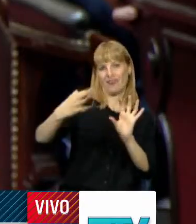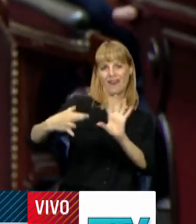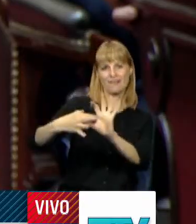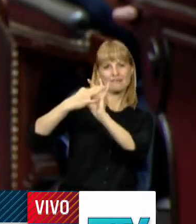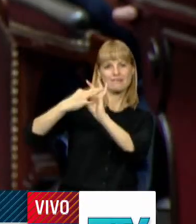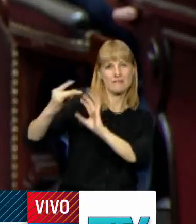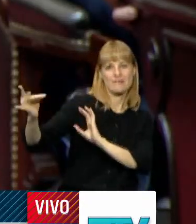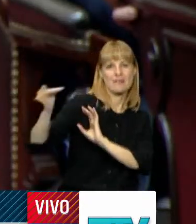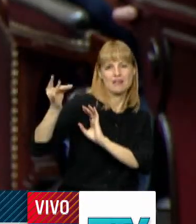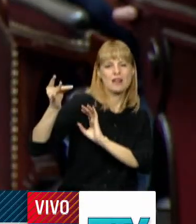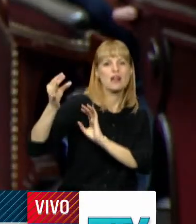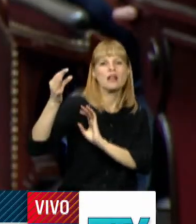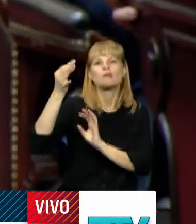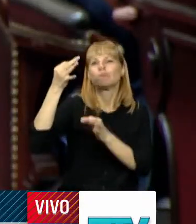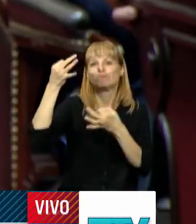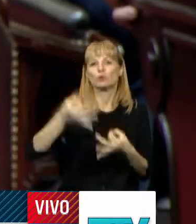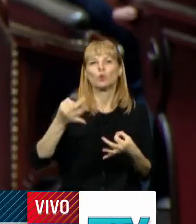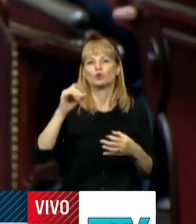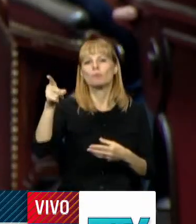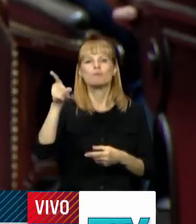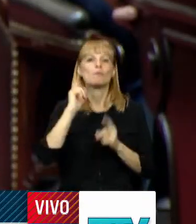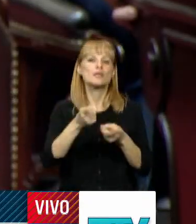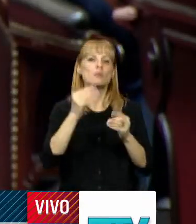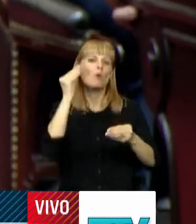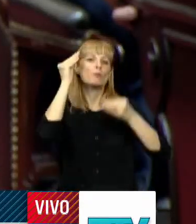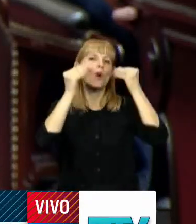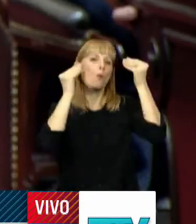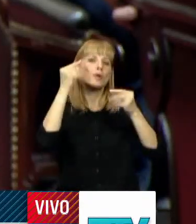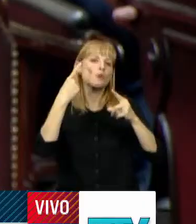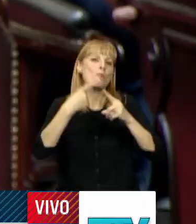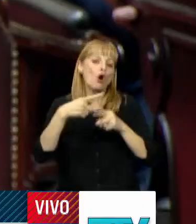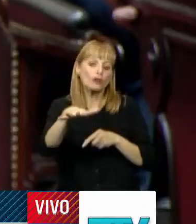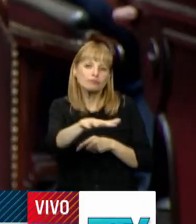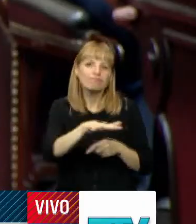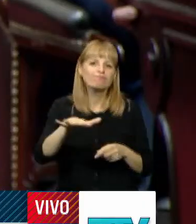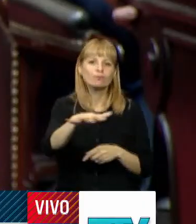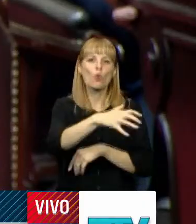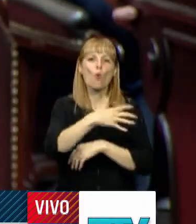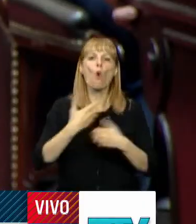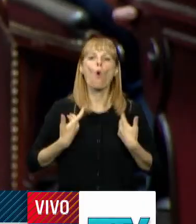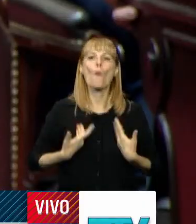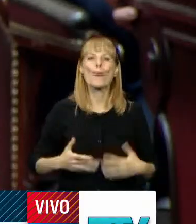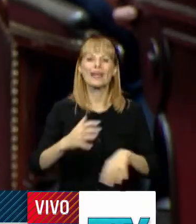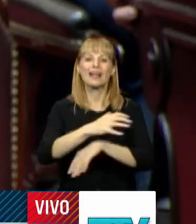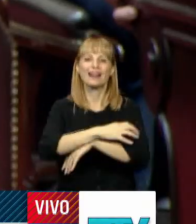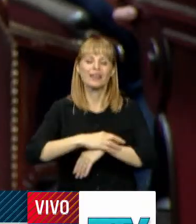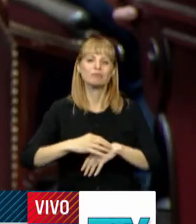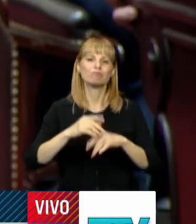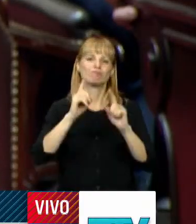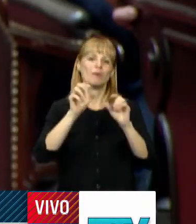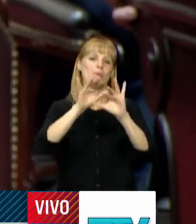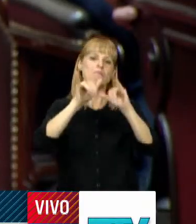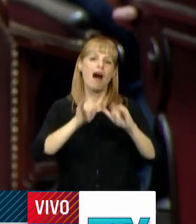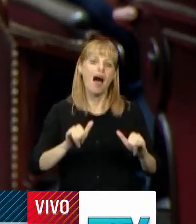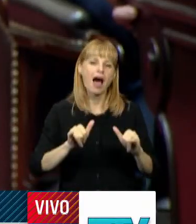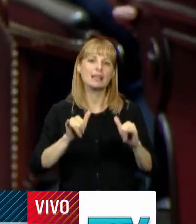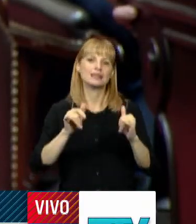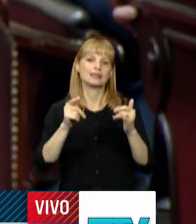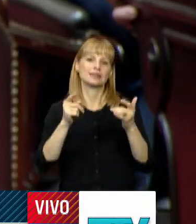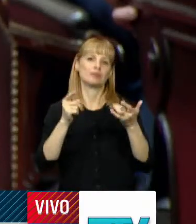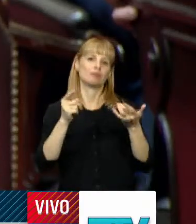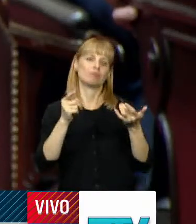ver con la preocupación por los sectores más humildes, por la paz, por la